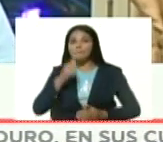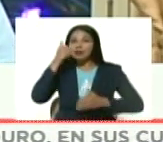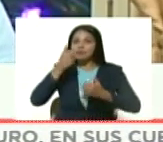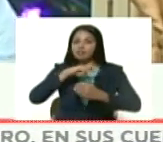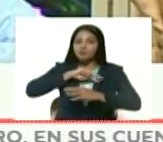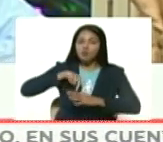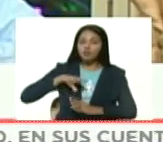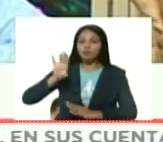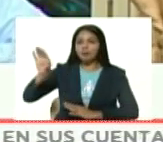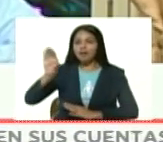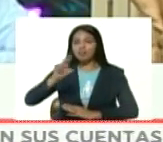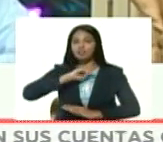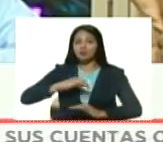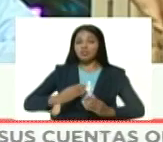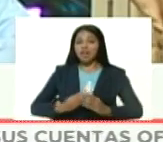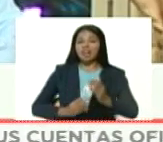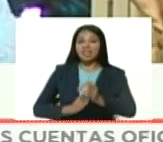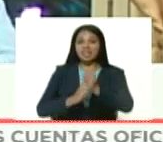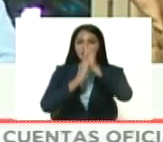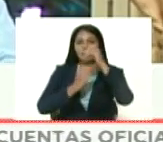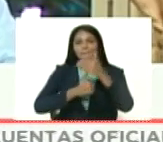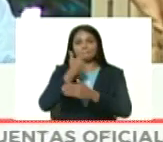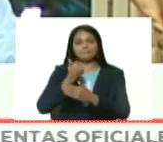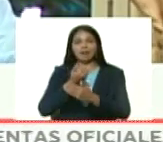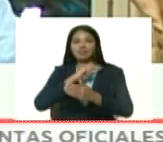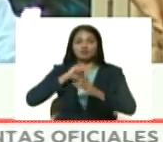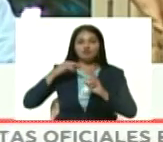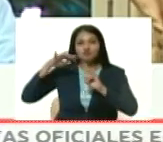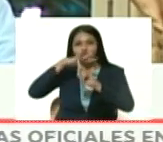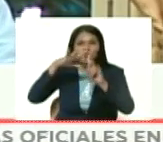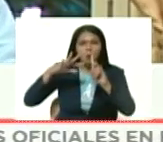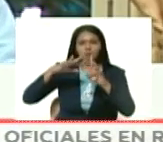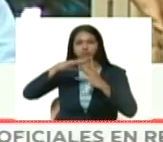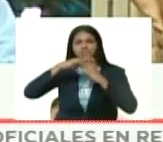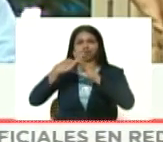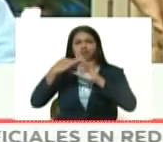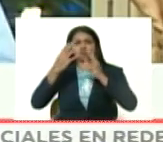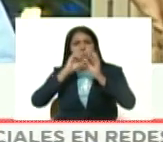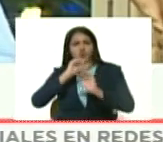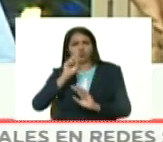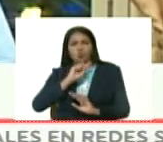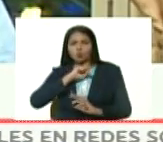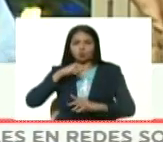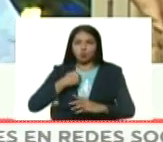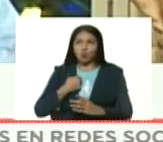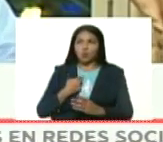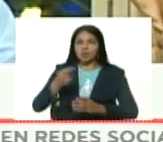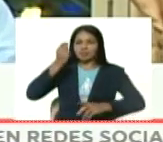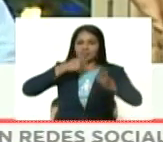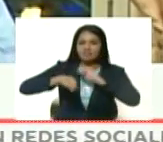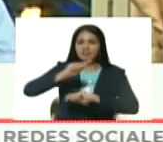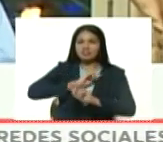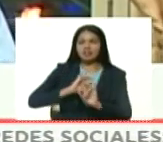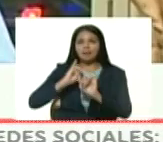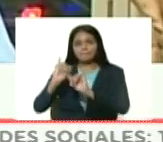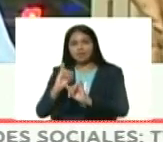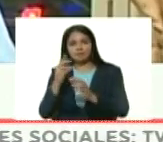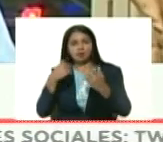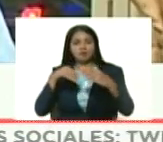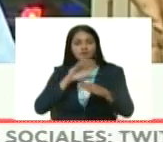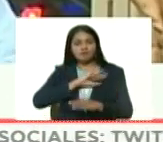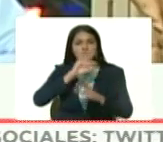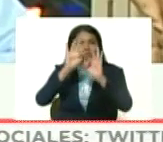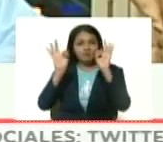país. Este liderazgo no está hecho para conspirar, para dañar a nadie, ¿no? Está hecho para defender más bien a nuestro